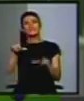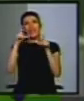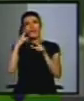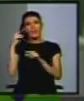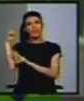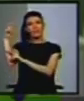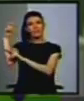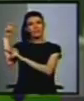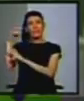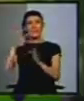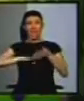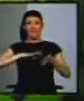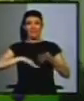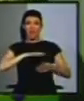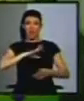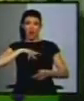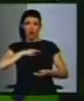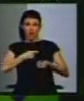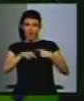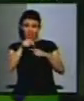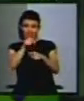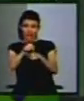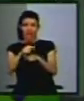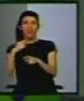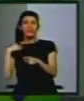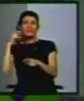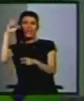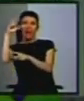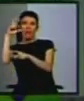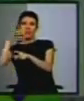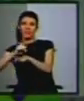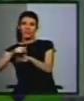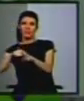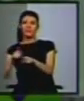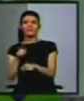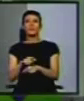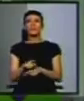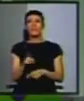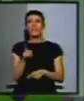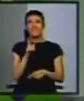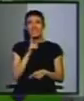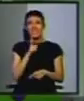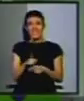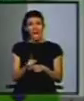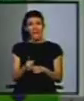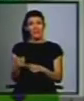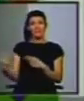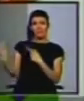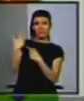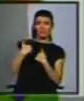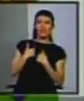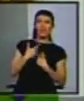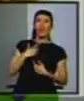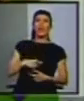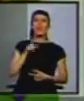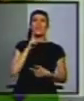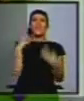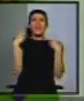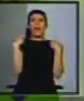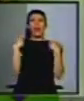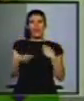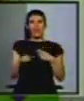de Barcelona. Son violentos y agresivos. Quien sufre su acción no es otra que la encargada del local. Conocen el lugar